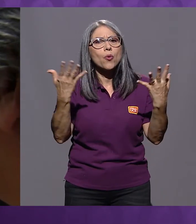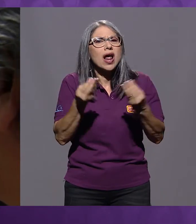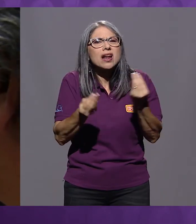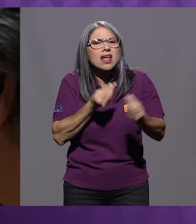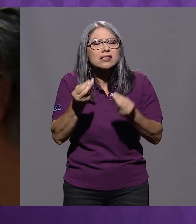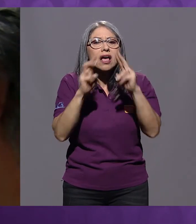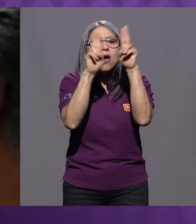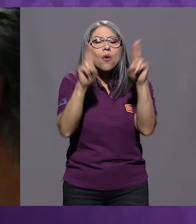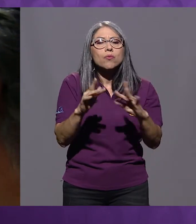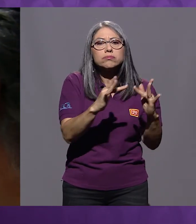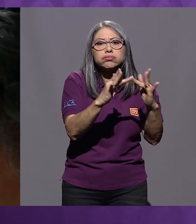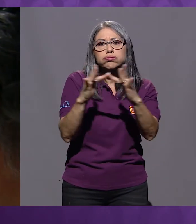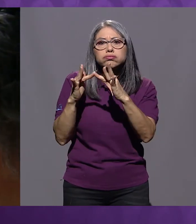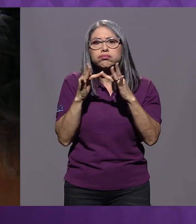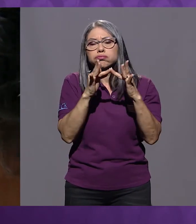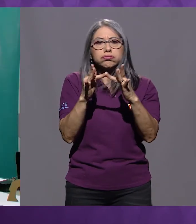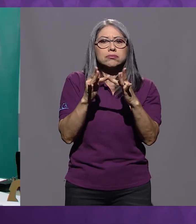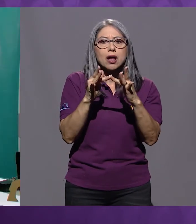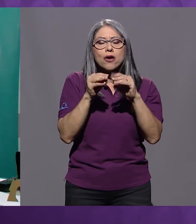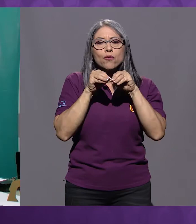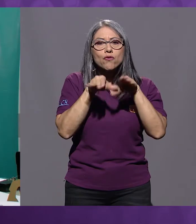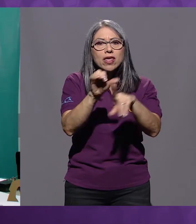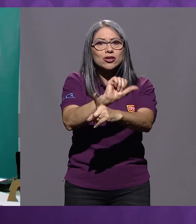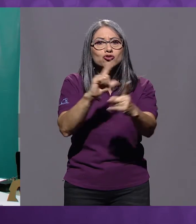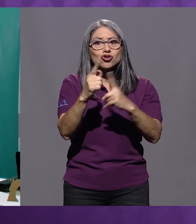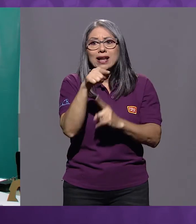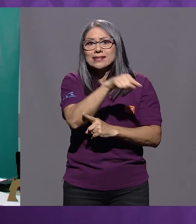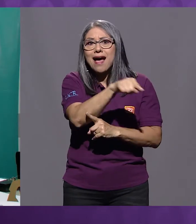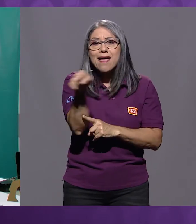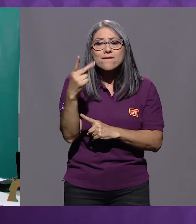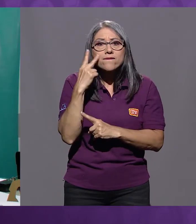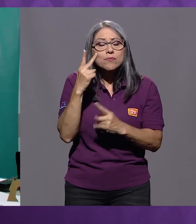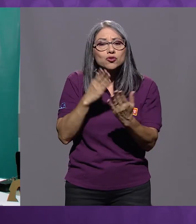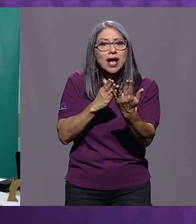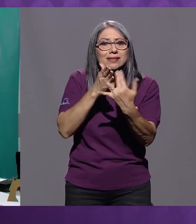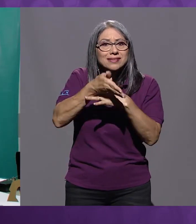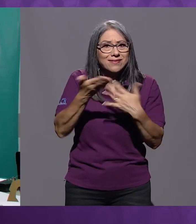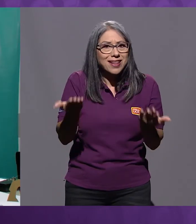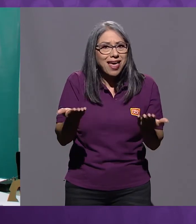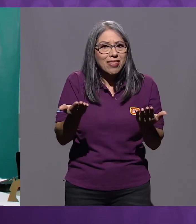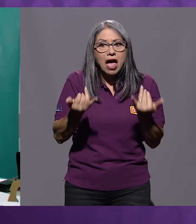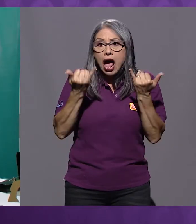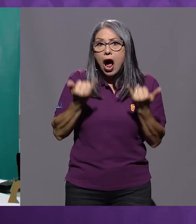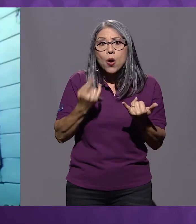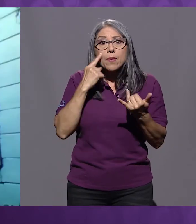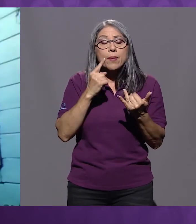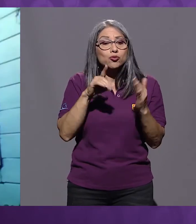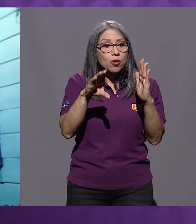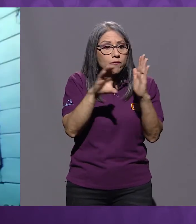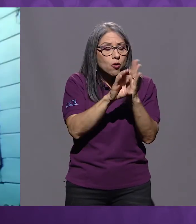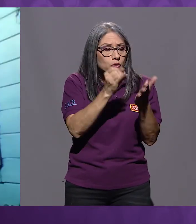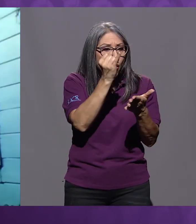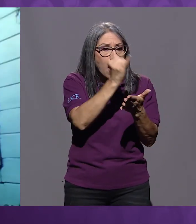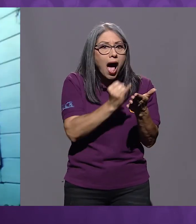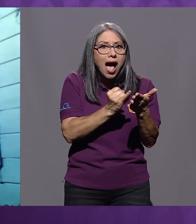vemos cómo llega la parte de la accesibilidad, tanto la que es la descripción de imágenes.